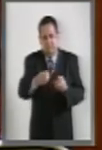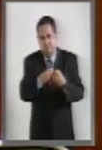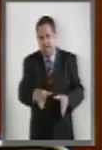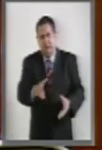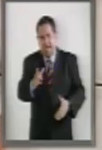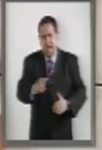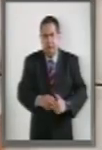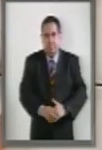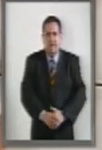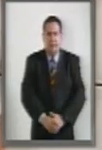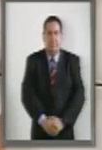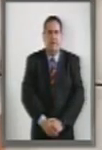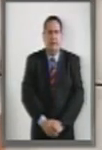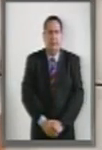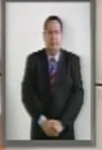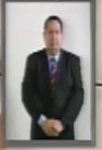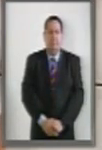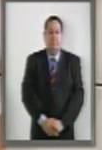México.